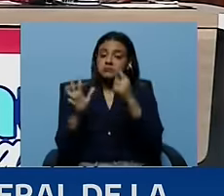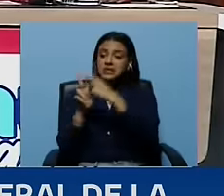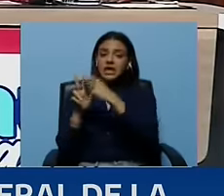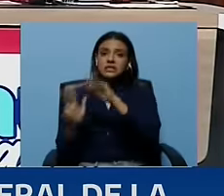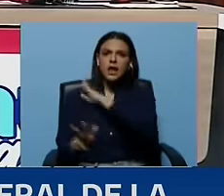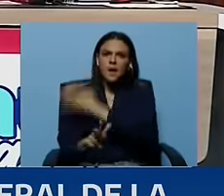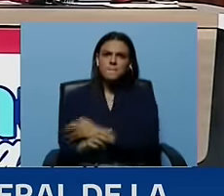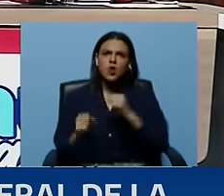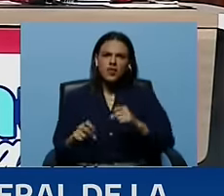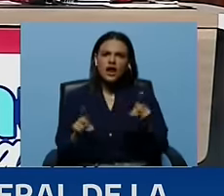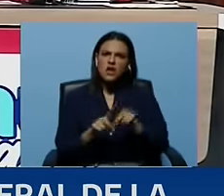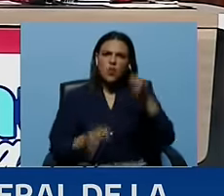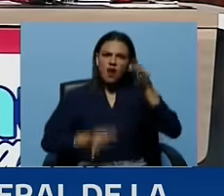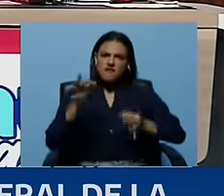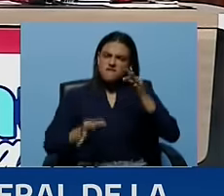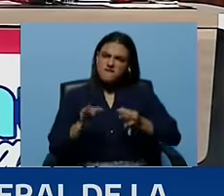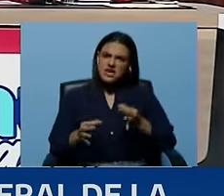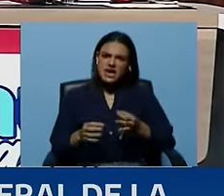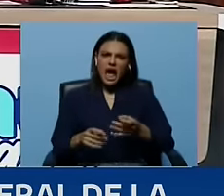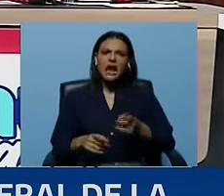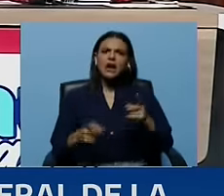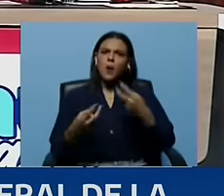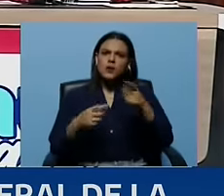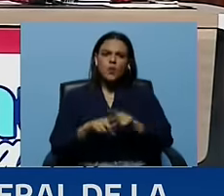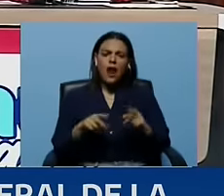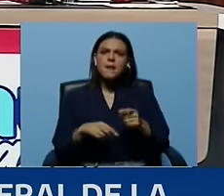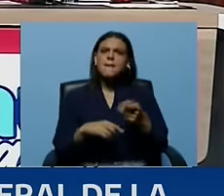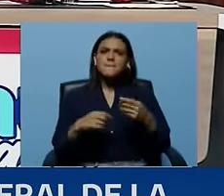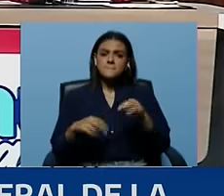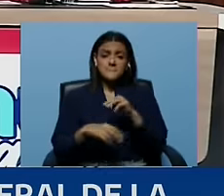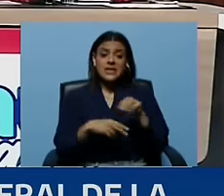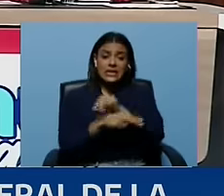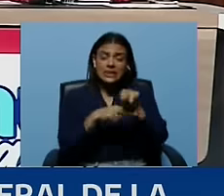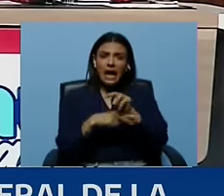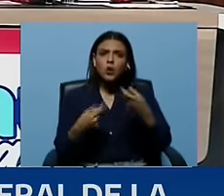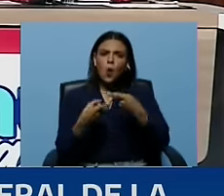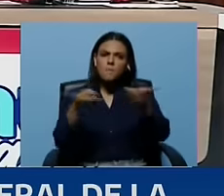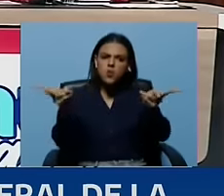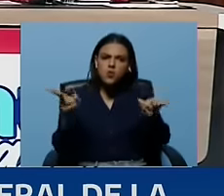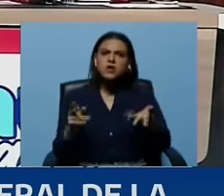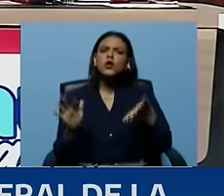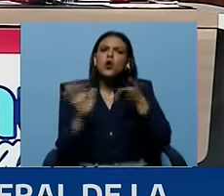Una fiscalía, un ministerio público, reconocido, actuante,